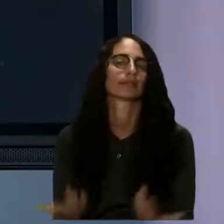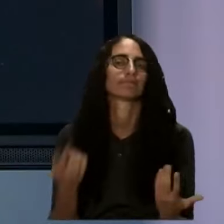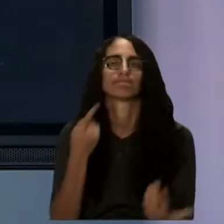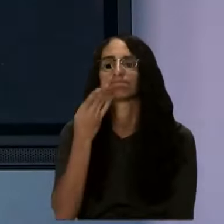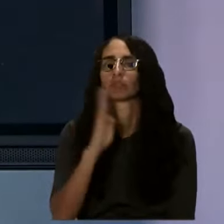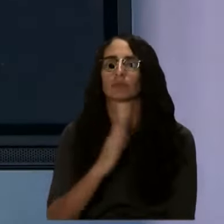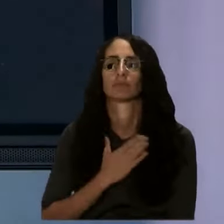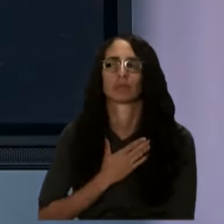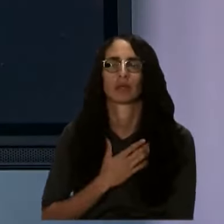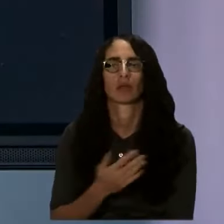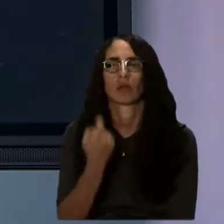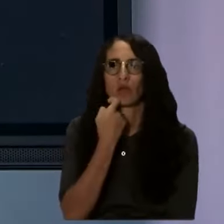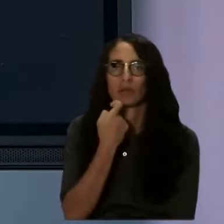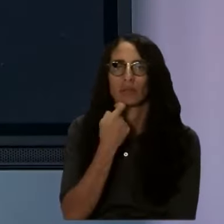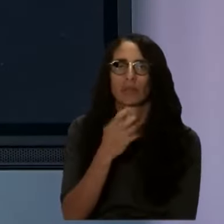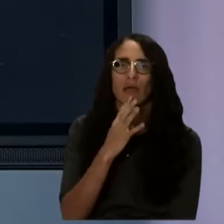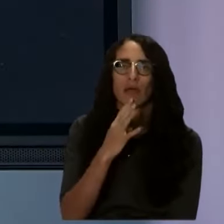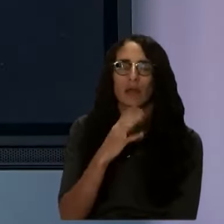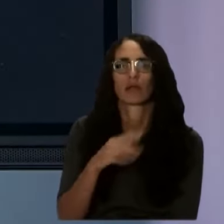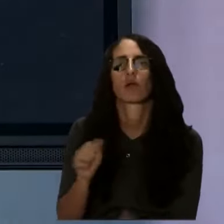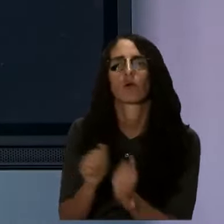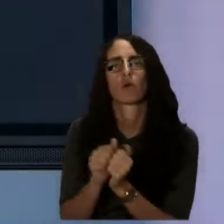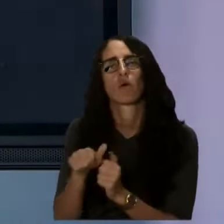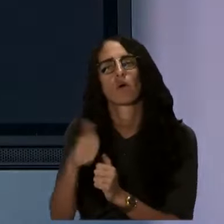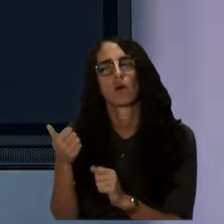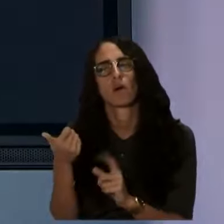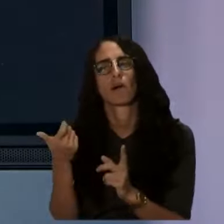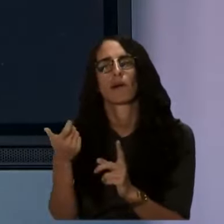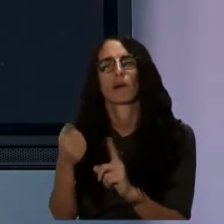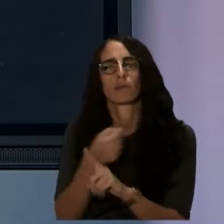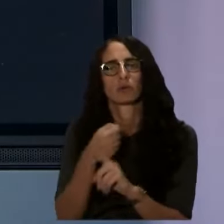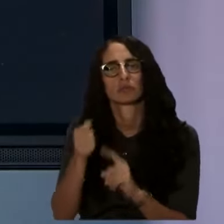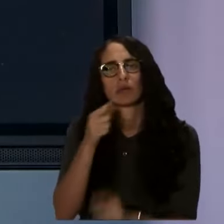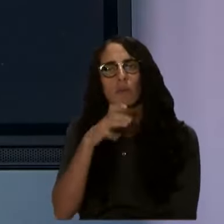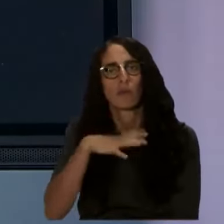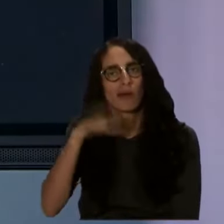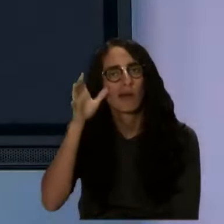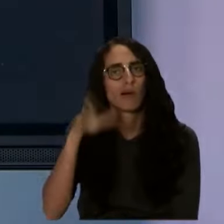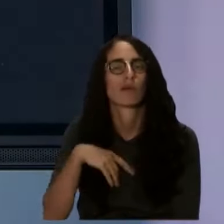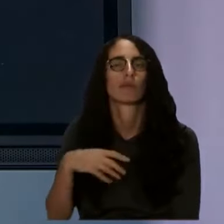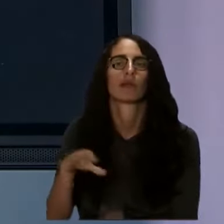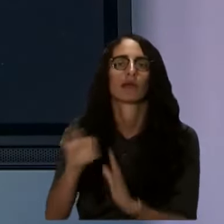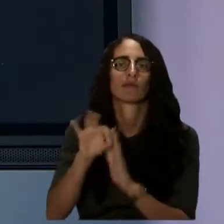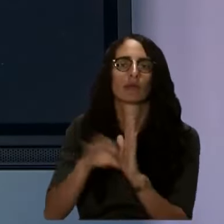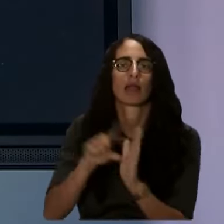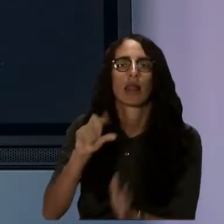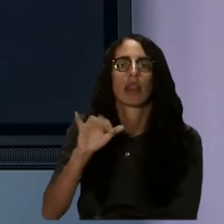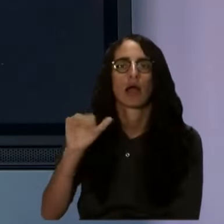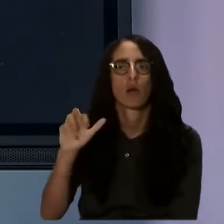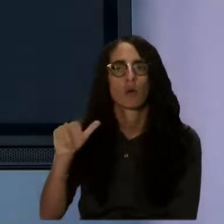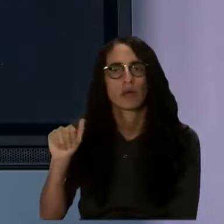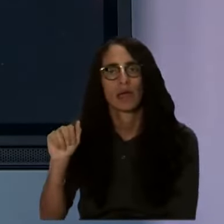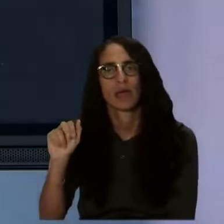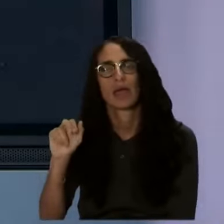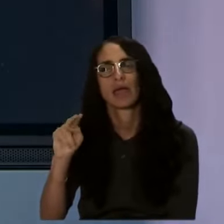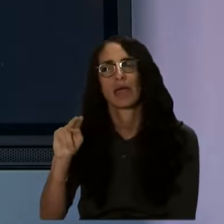ahorita estábamos hablando con el fiscal yamil juarbe sobre la violencia de género y la fiscal laora Hernández y es que